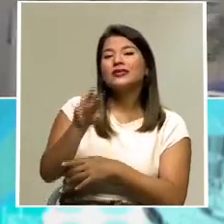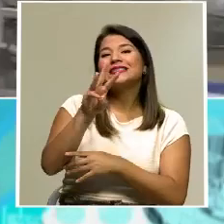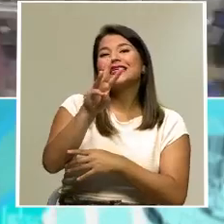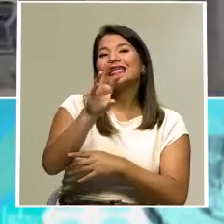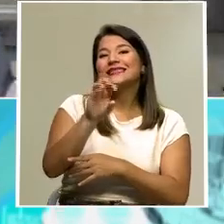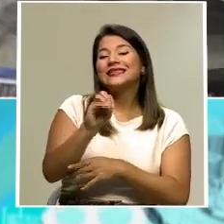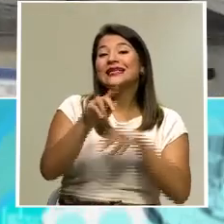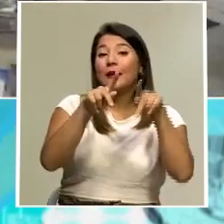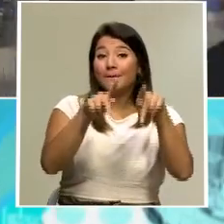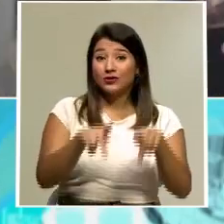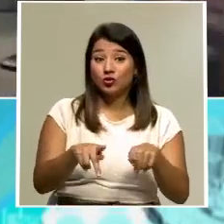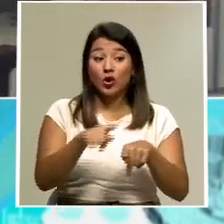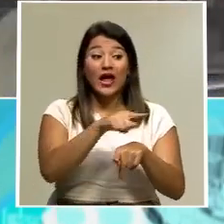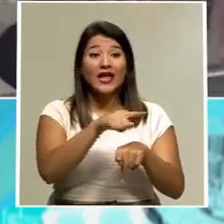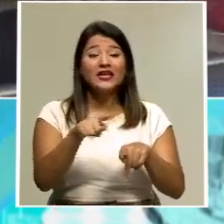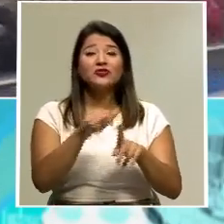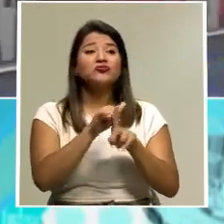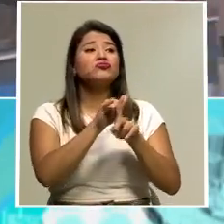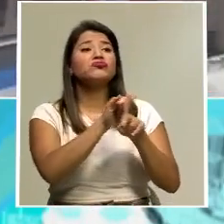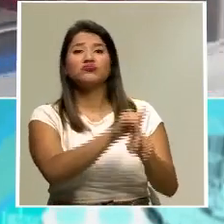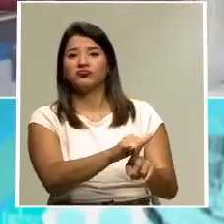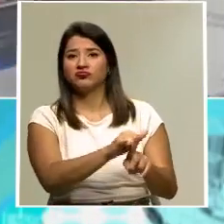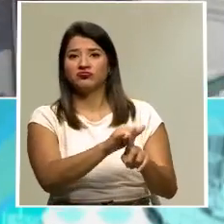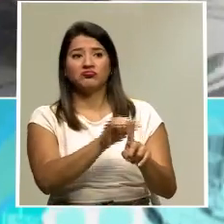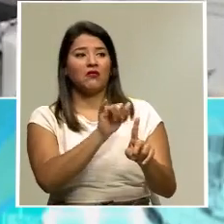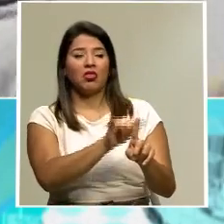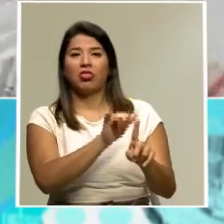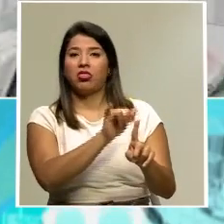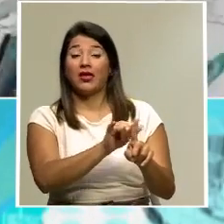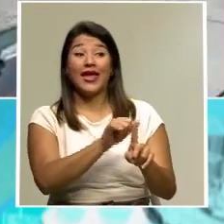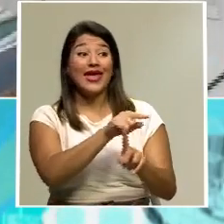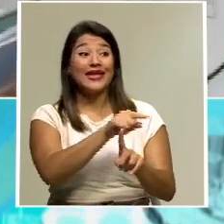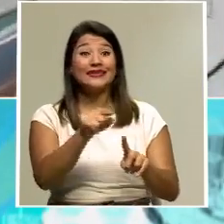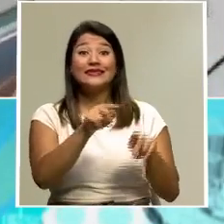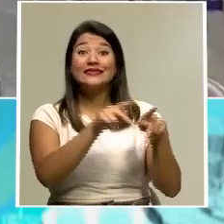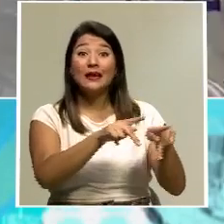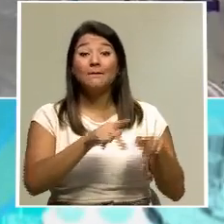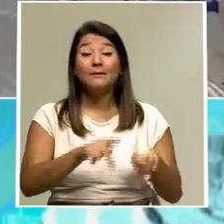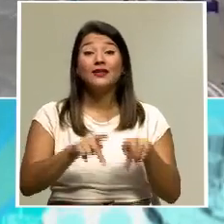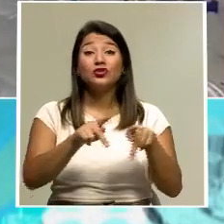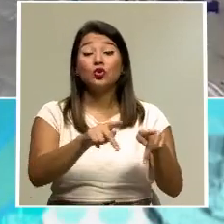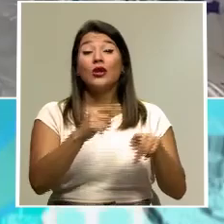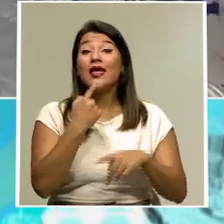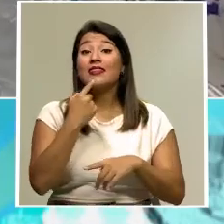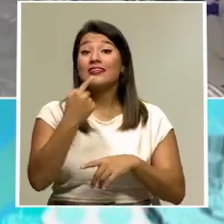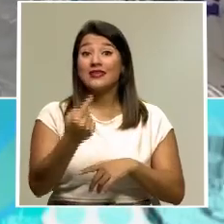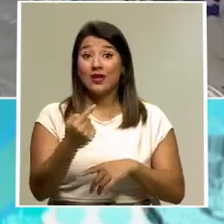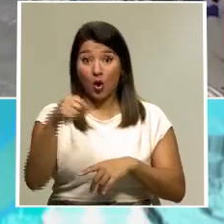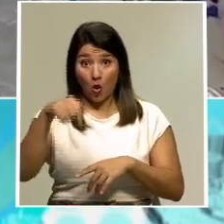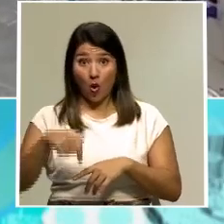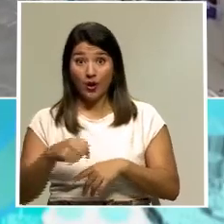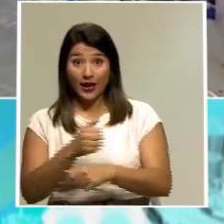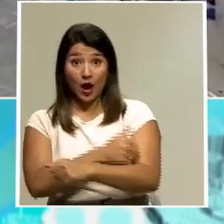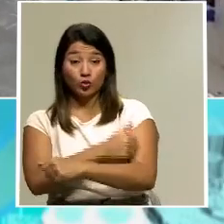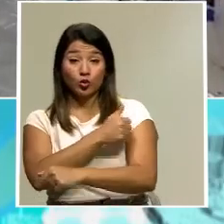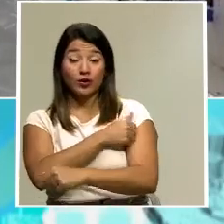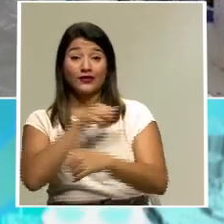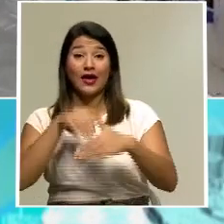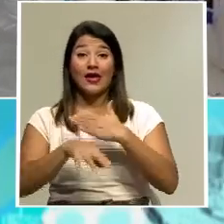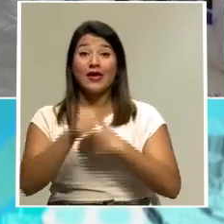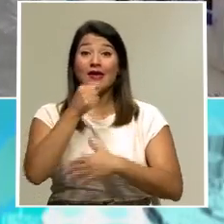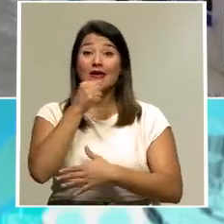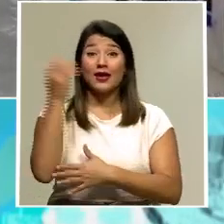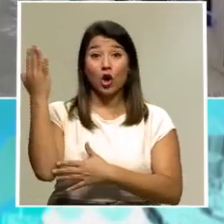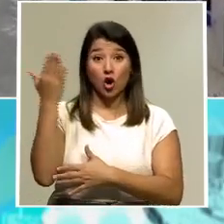que se encuentran en condición de abandono. Estas personas, en su mayoría, según indicaban hoy en conferencia de prensa,